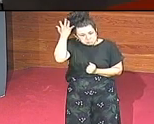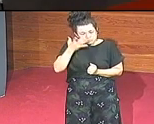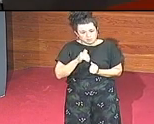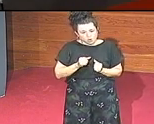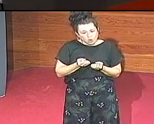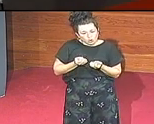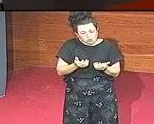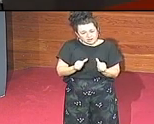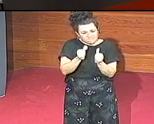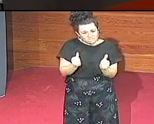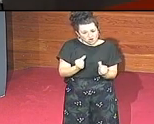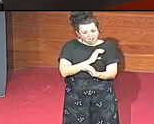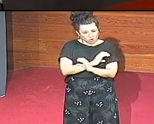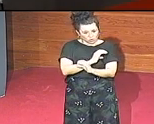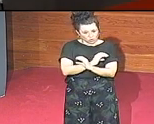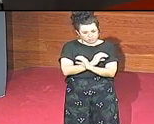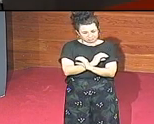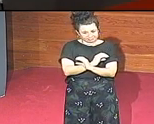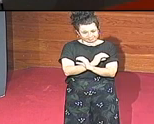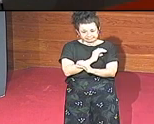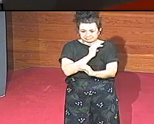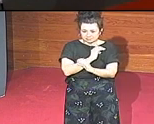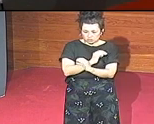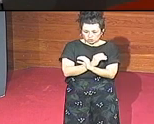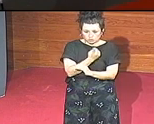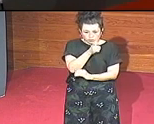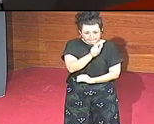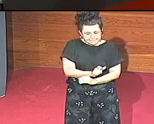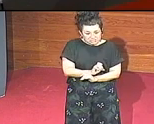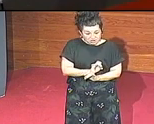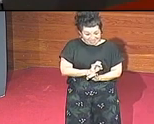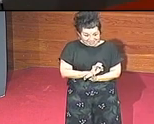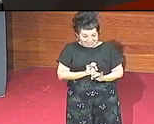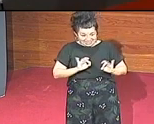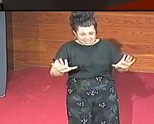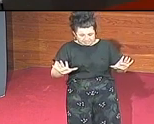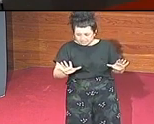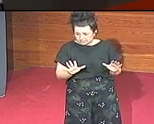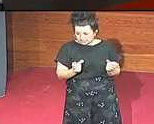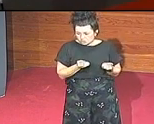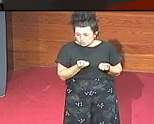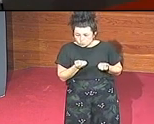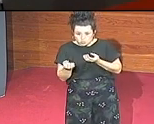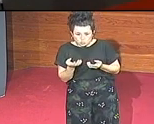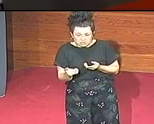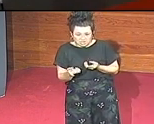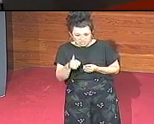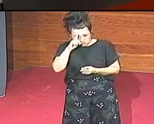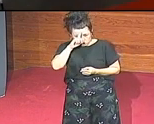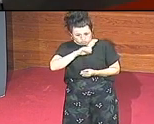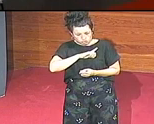cómo una persona liberada contaba a un soldado ruso cómo había sido todo